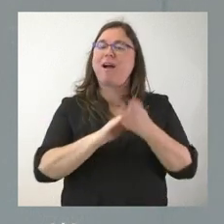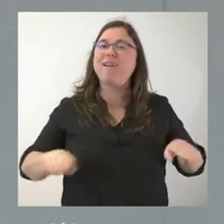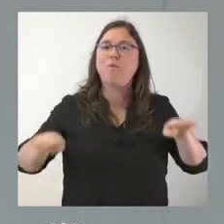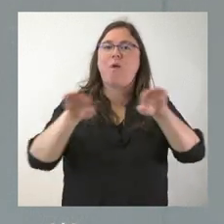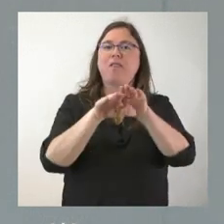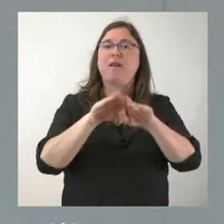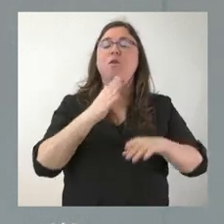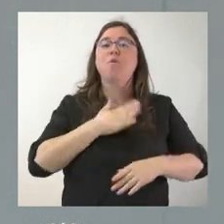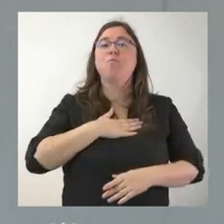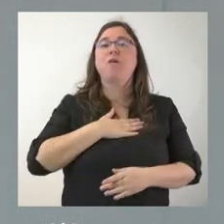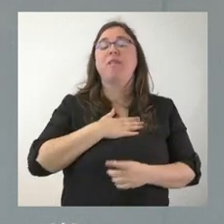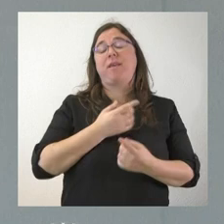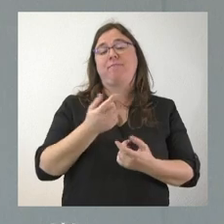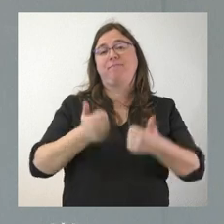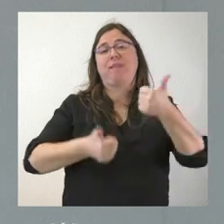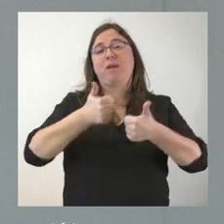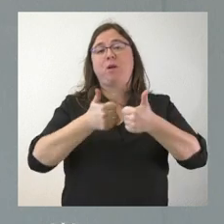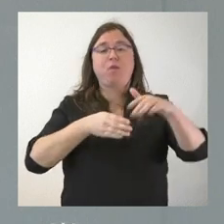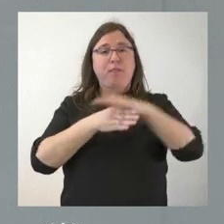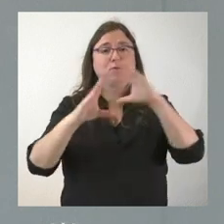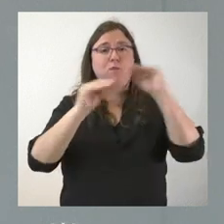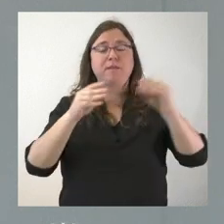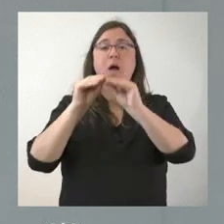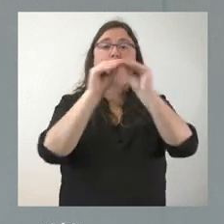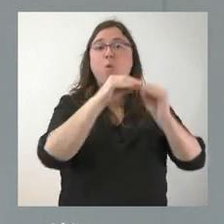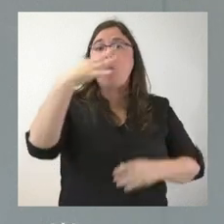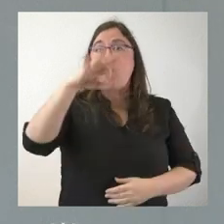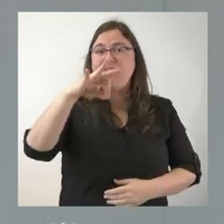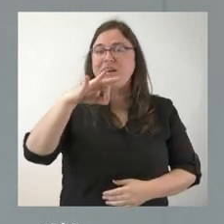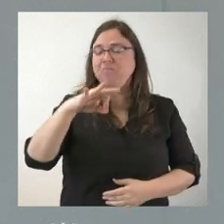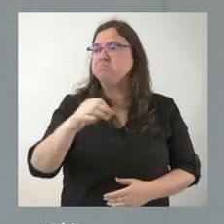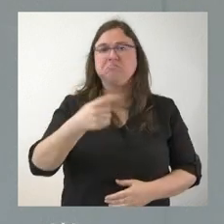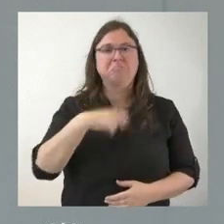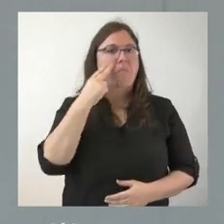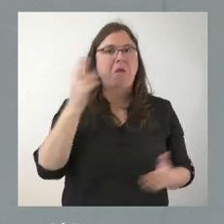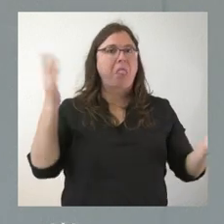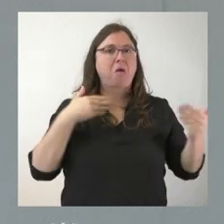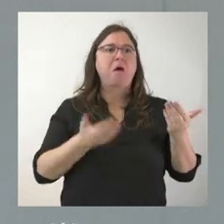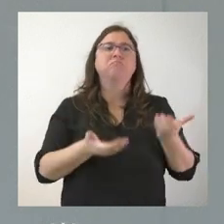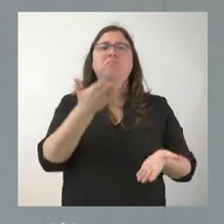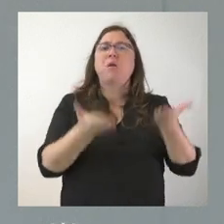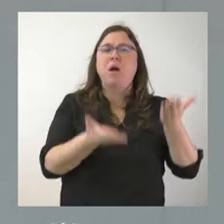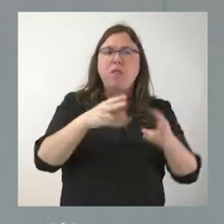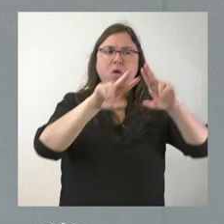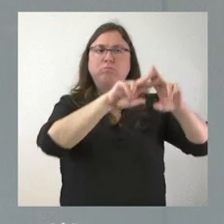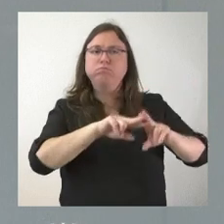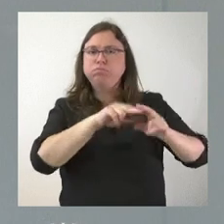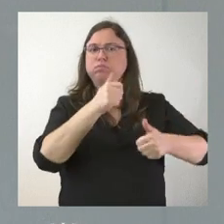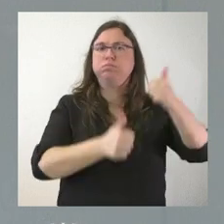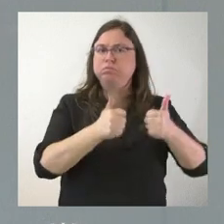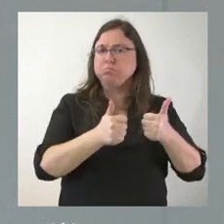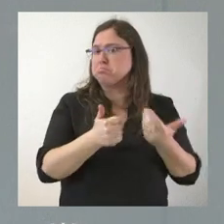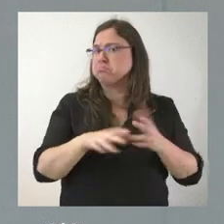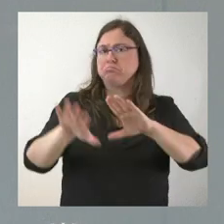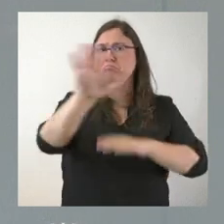implantar la edad única nosotros no tenemos ningún miedo a que los alumnos de Castilla y león se evalúen se han considerado dentro del contexto